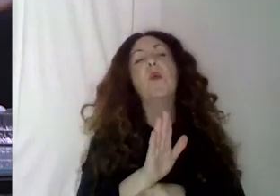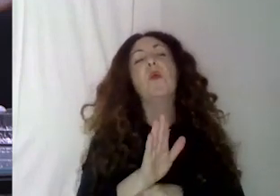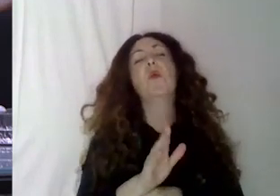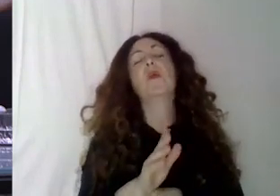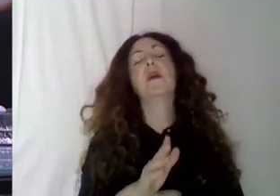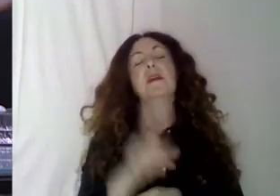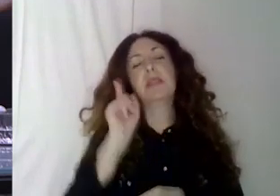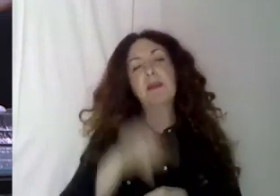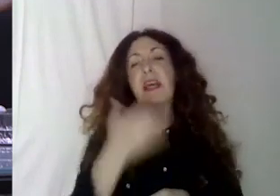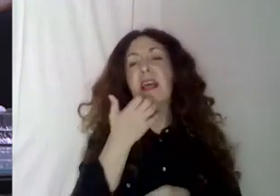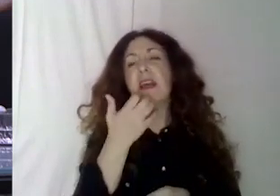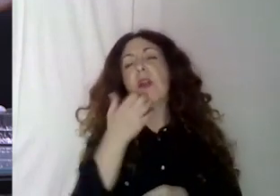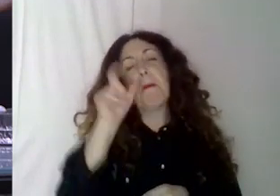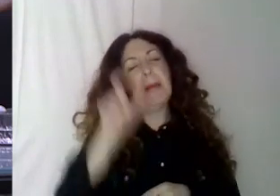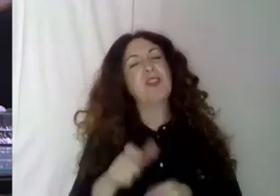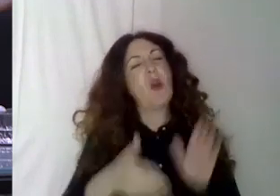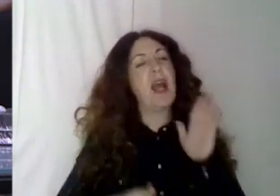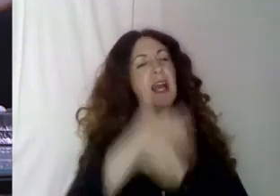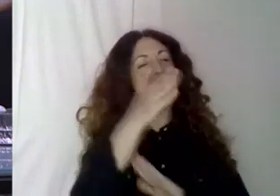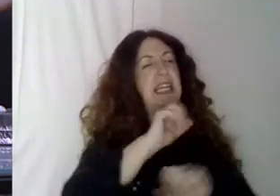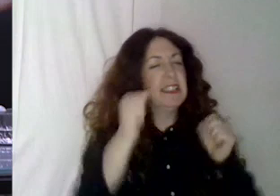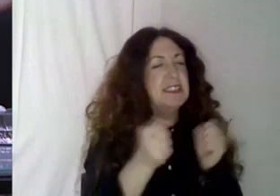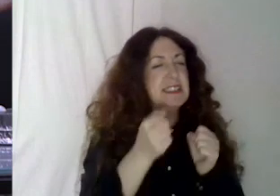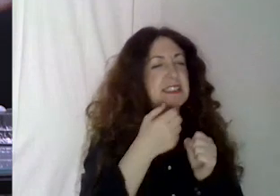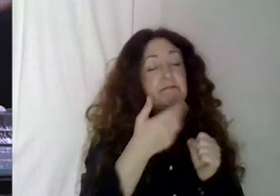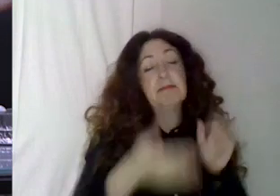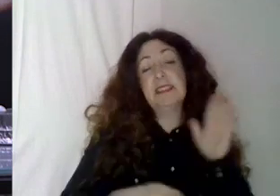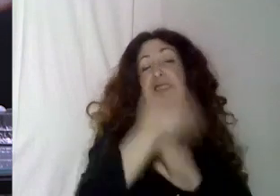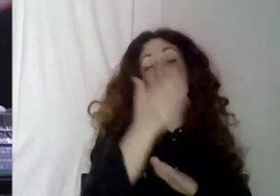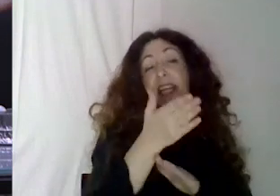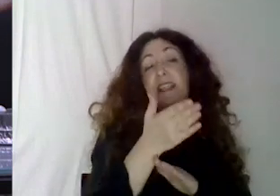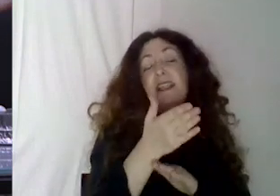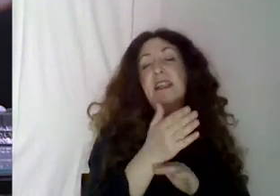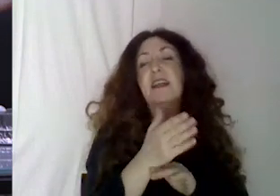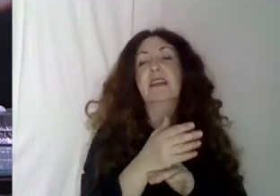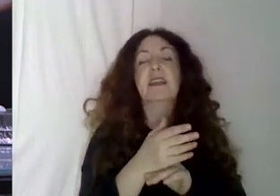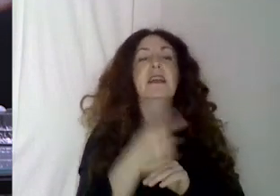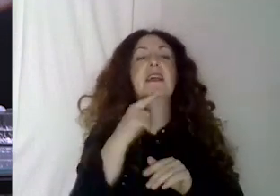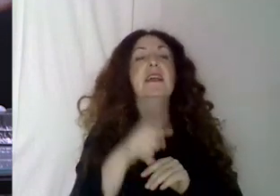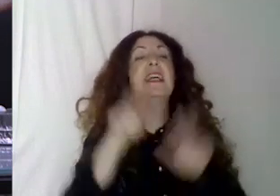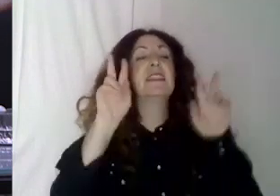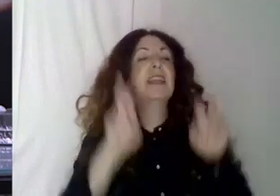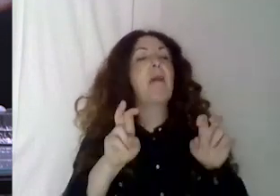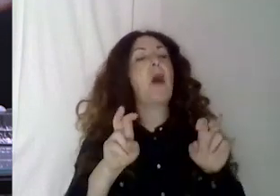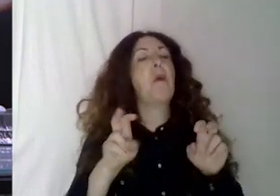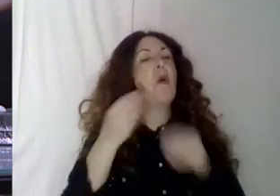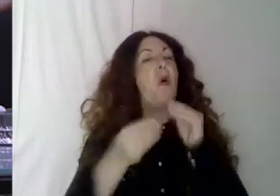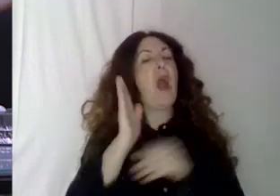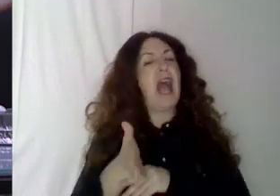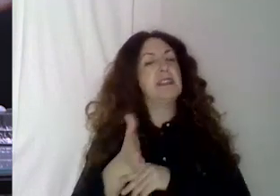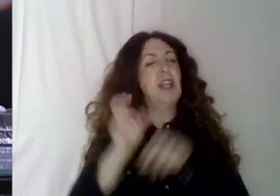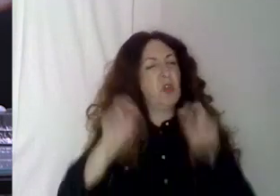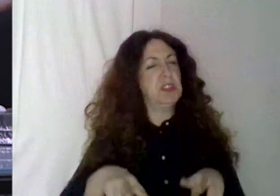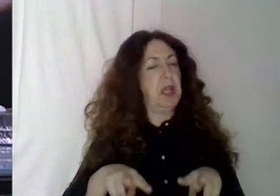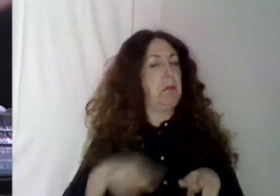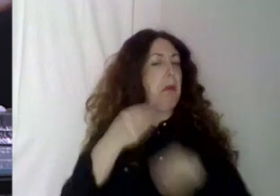es revisor de Marx. Y además hay un momento en que Lacan y Althusser se encuentran en la Escuela de Altos Estudios en el año 63, si no me está fallando la memoria. Ya ven ustedes que